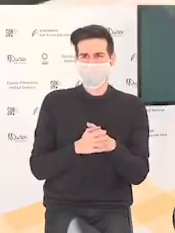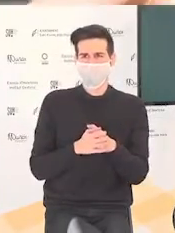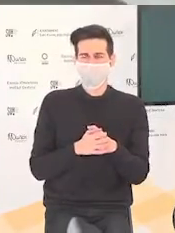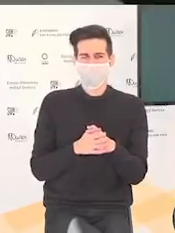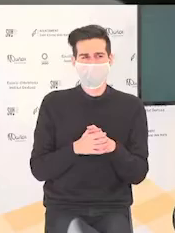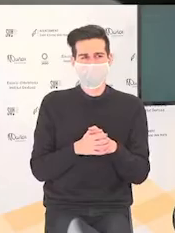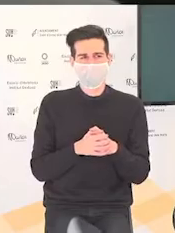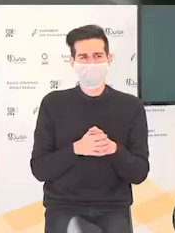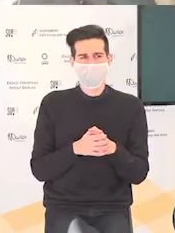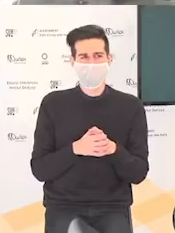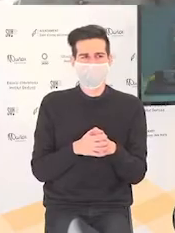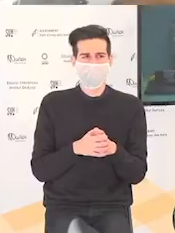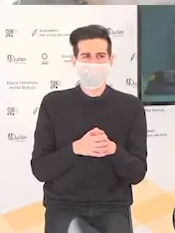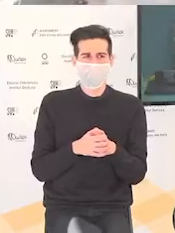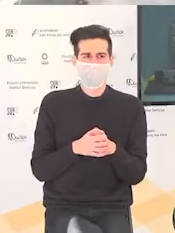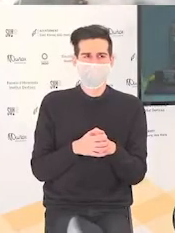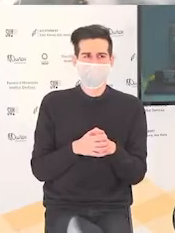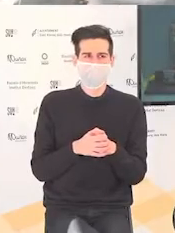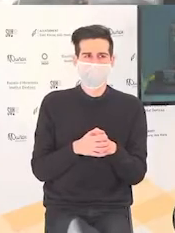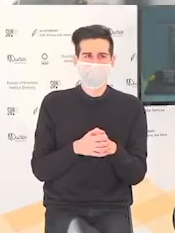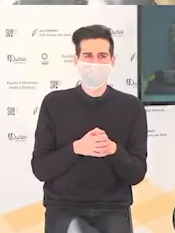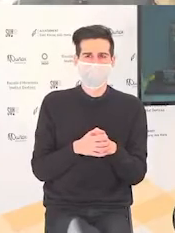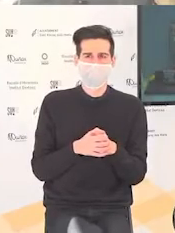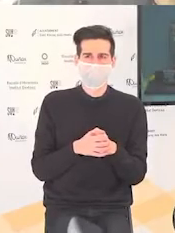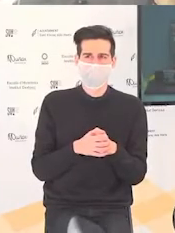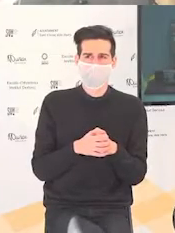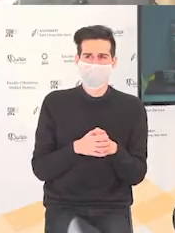Here we go. Thank you.